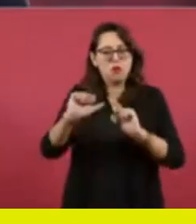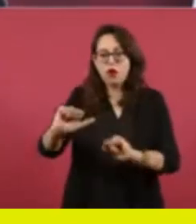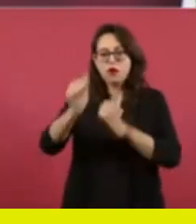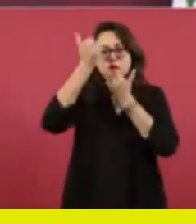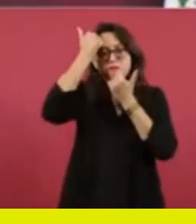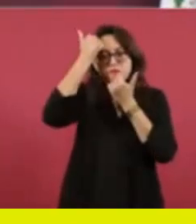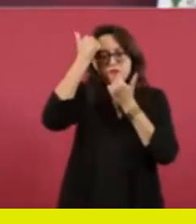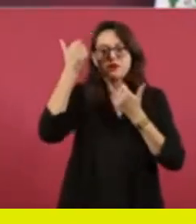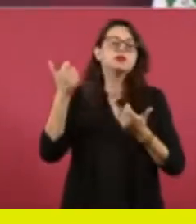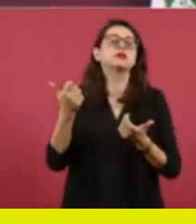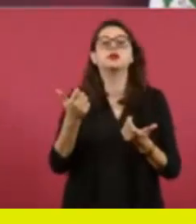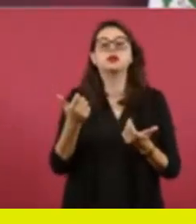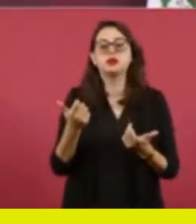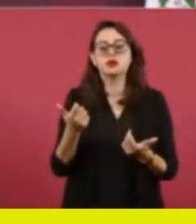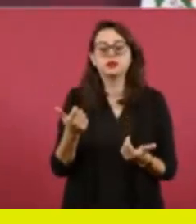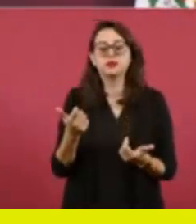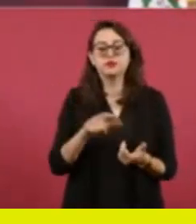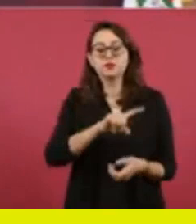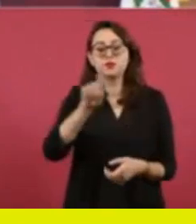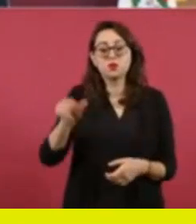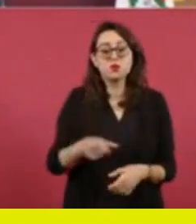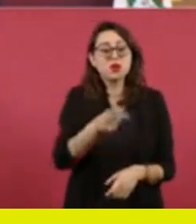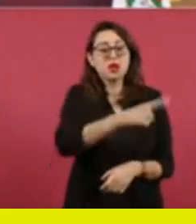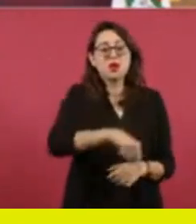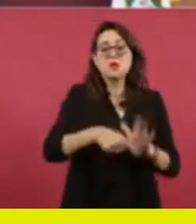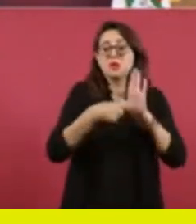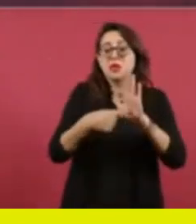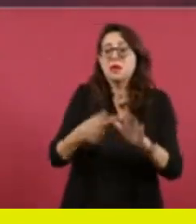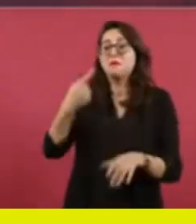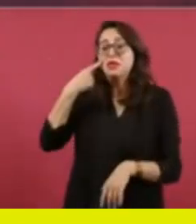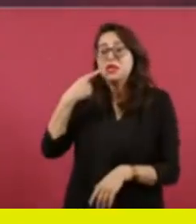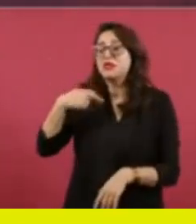mostraron de que comían frijol en su casa y todo, pero